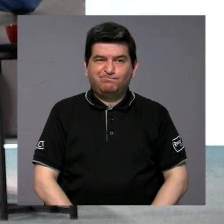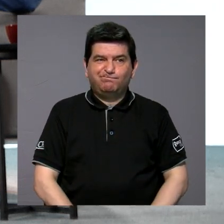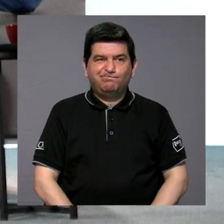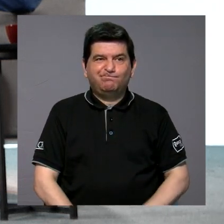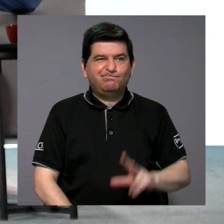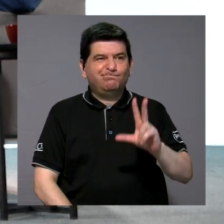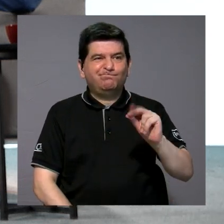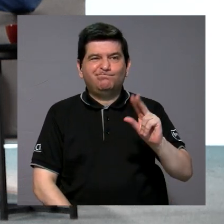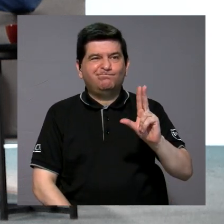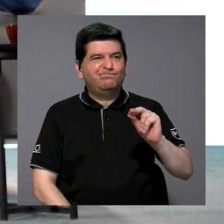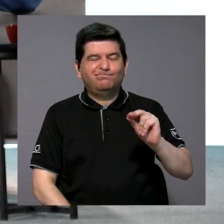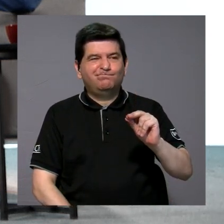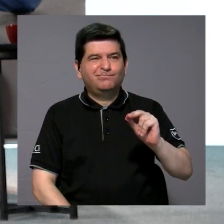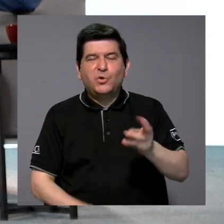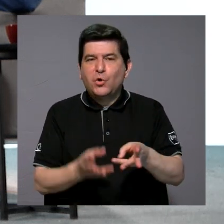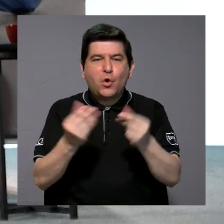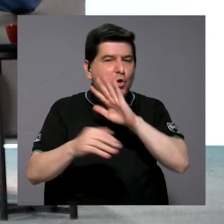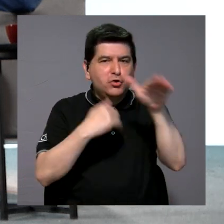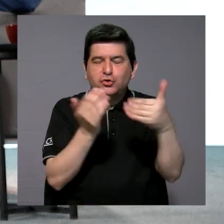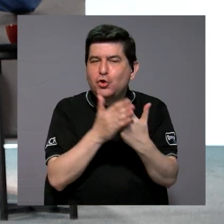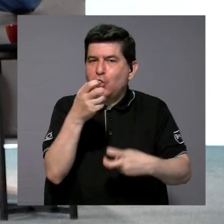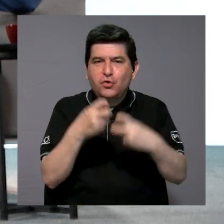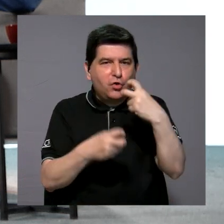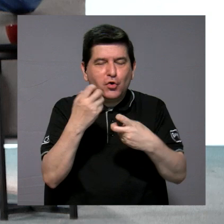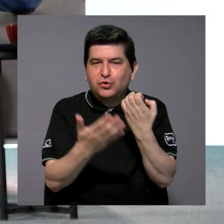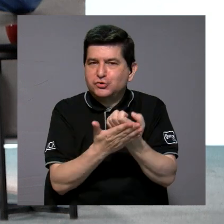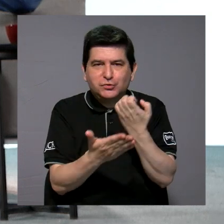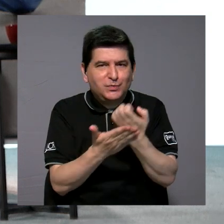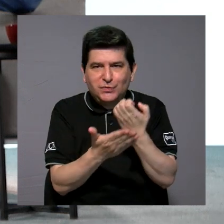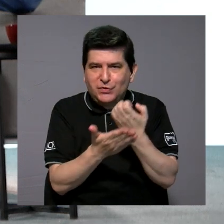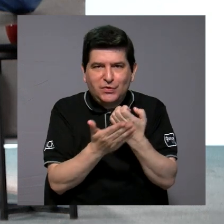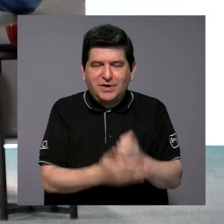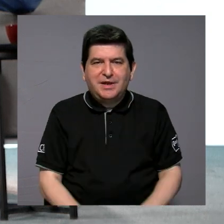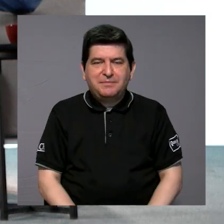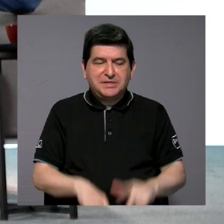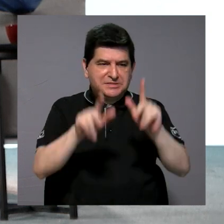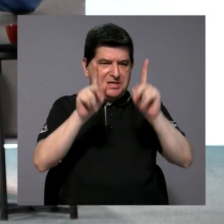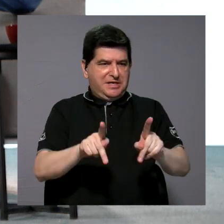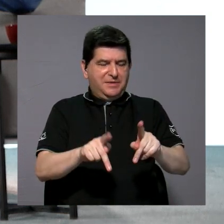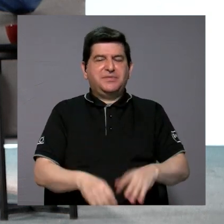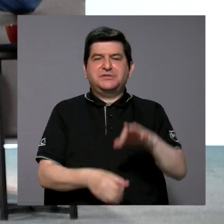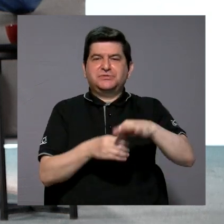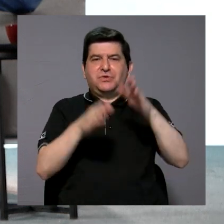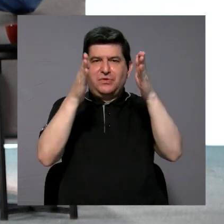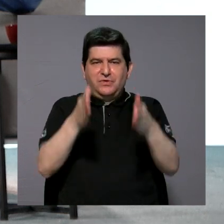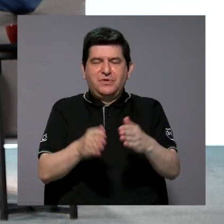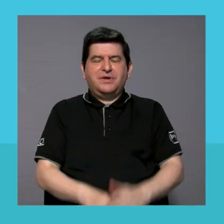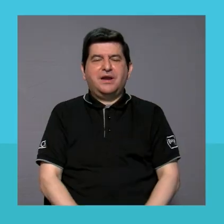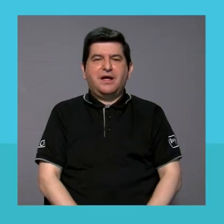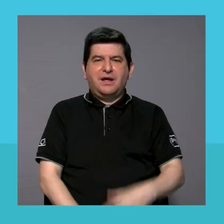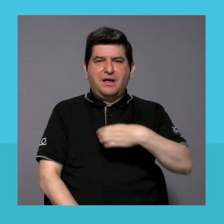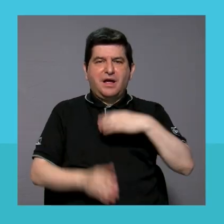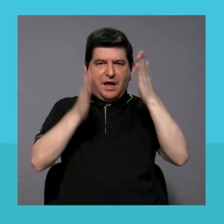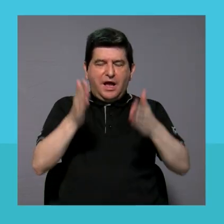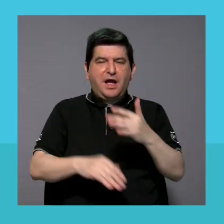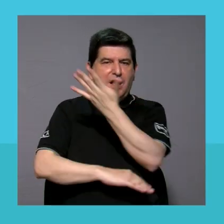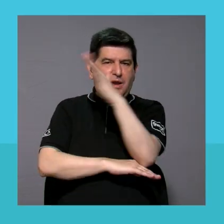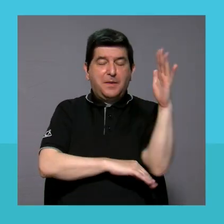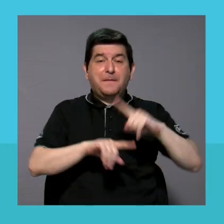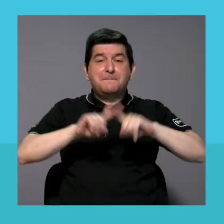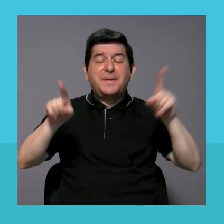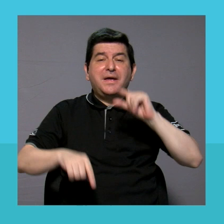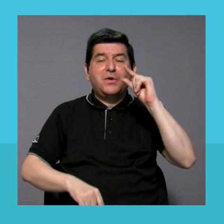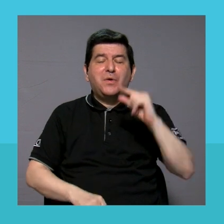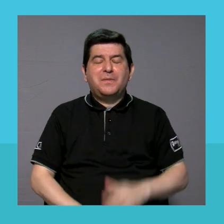que le va a resolver todos sus problemas económicos al propietario, al agricultor, al dueño de bosque, pero es un